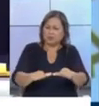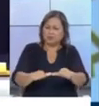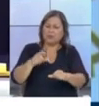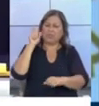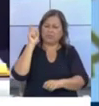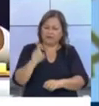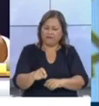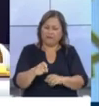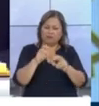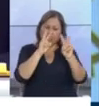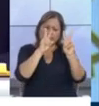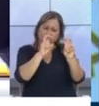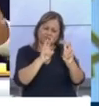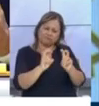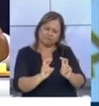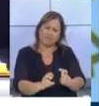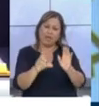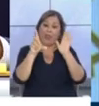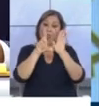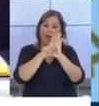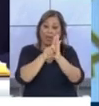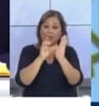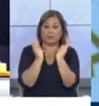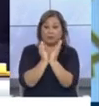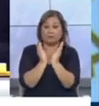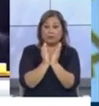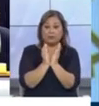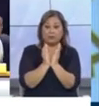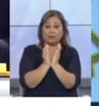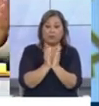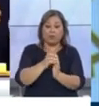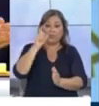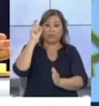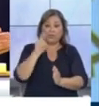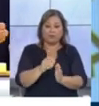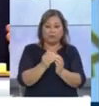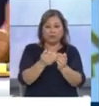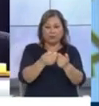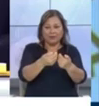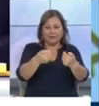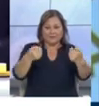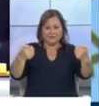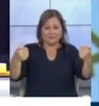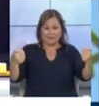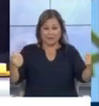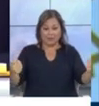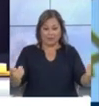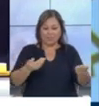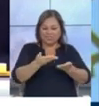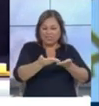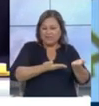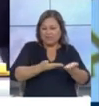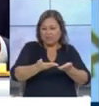revisar la ley de la caja he dicho y lo reitero que debemos separar el servicio de salud de lo que es